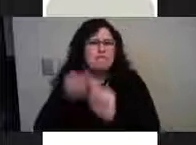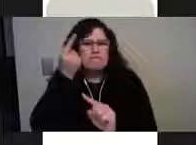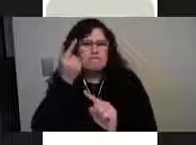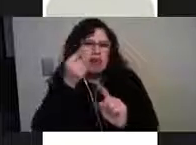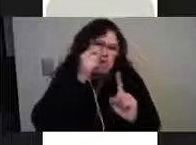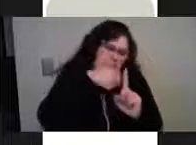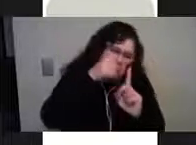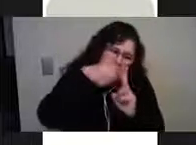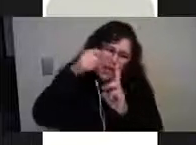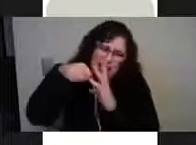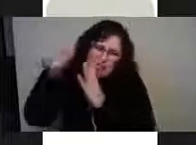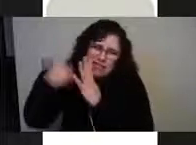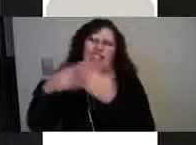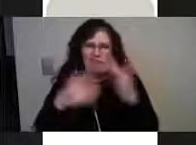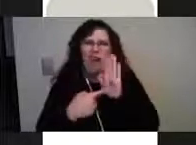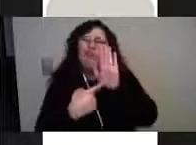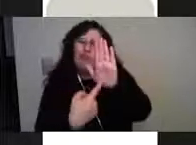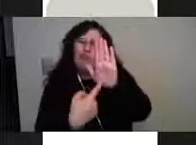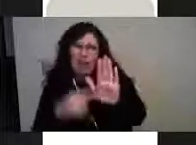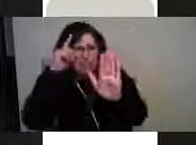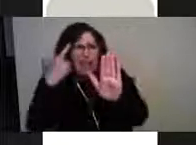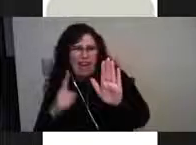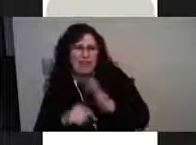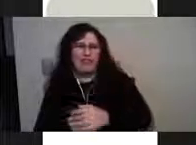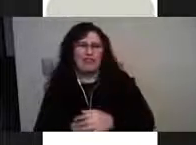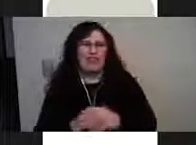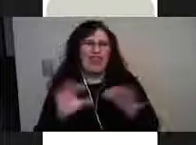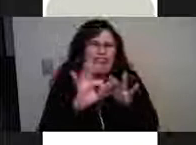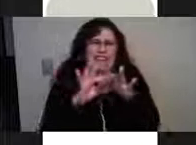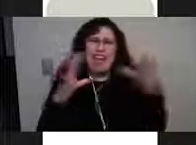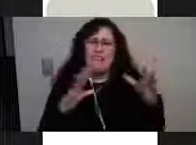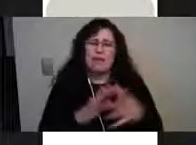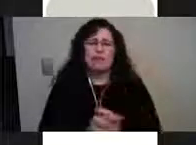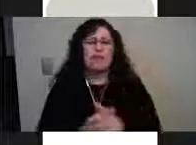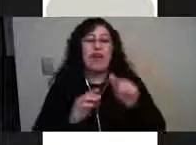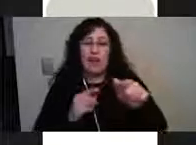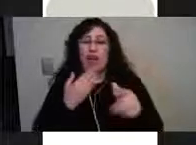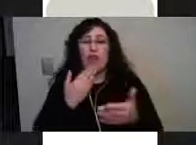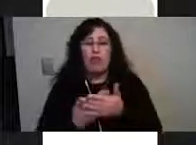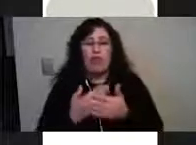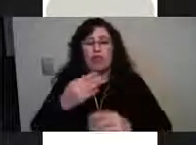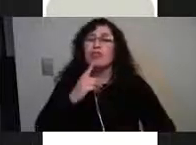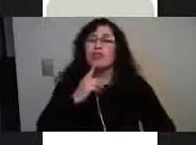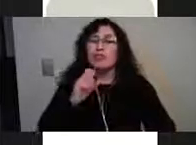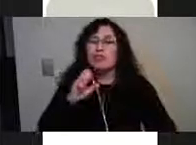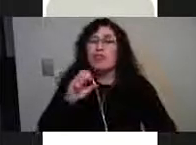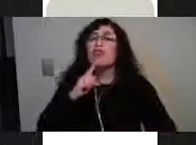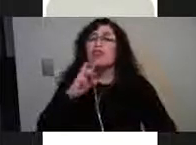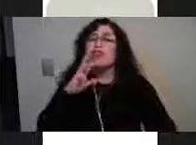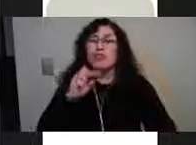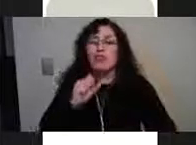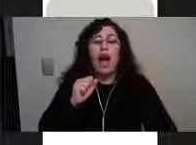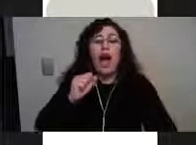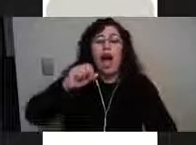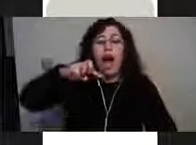¿ya? Entonces, ya desde etapas muy tempranas, un niño con tetraparesia, ¿ya? O tetraplegia